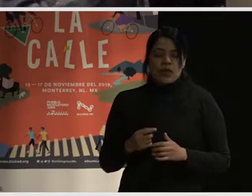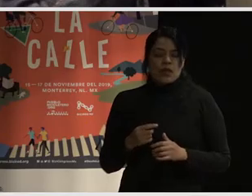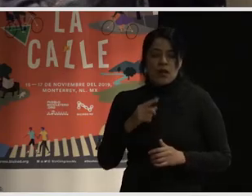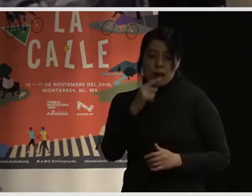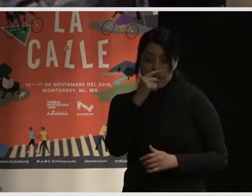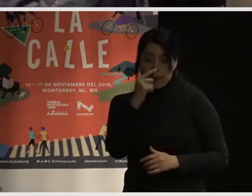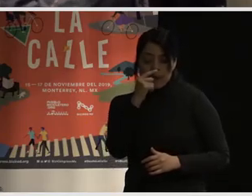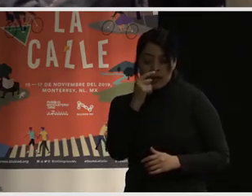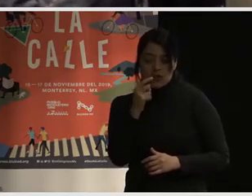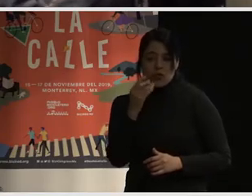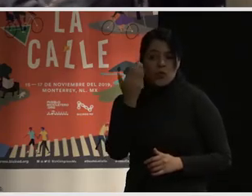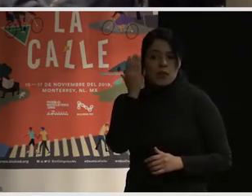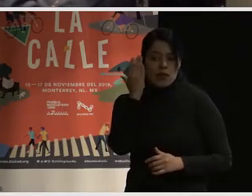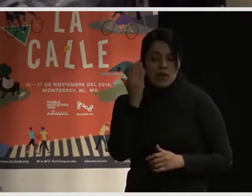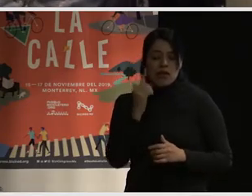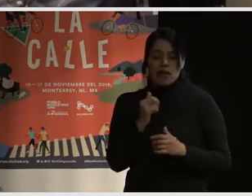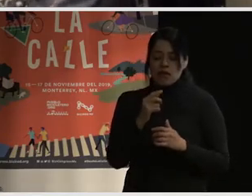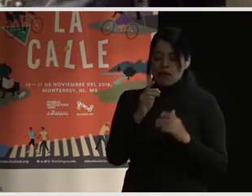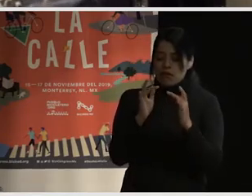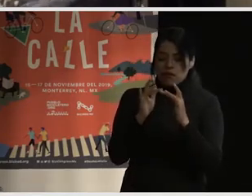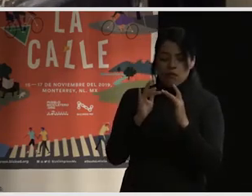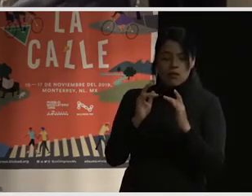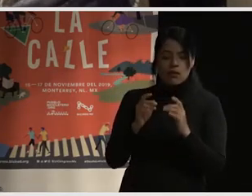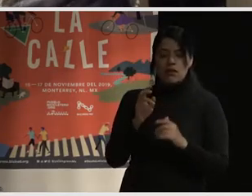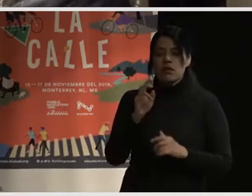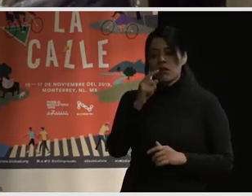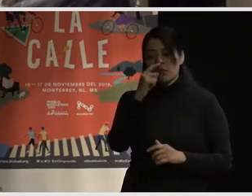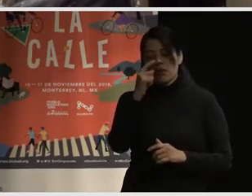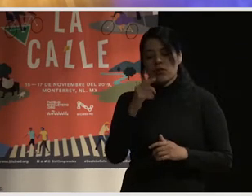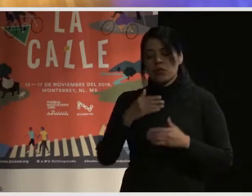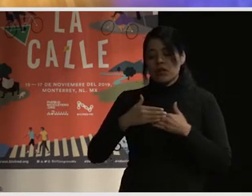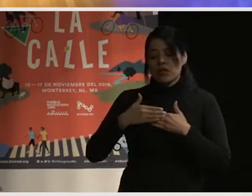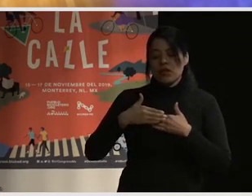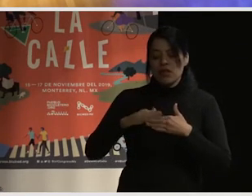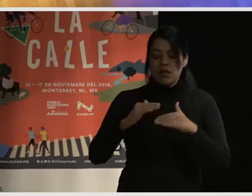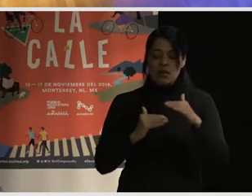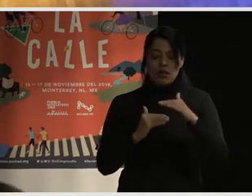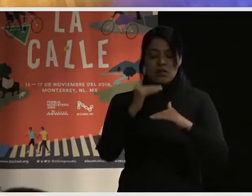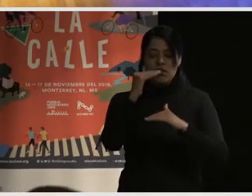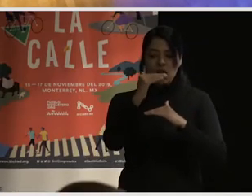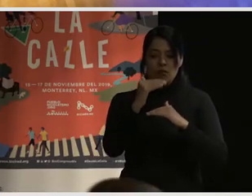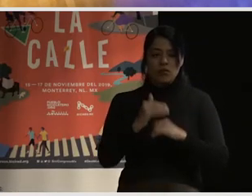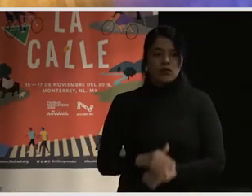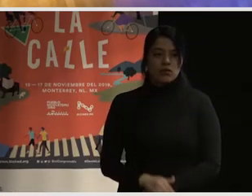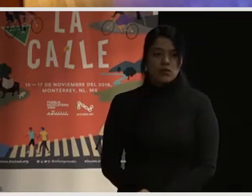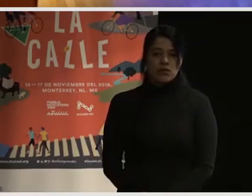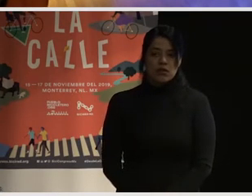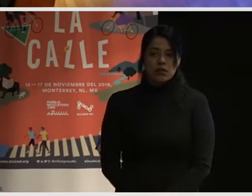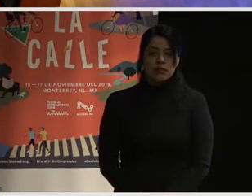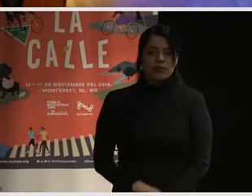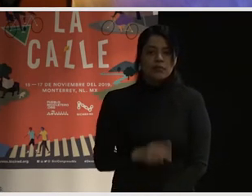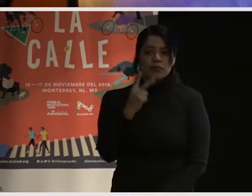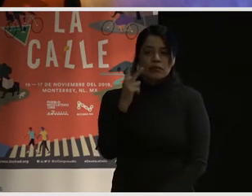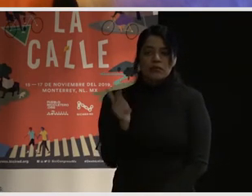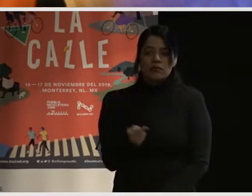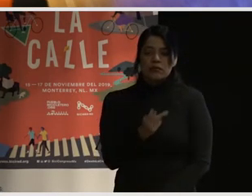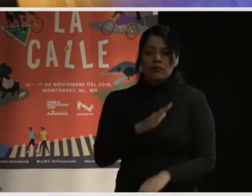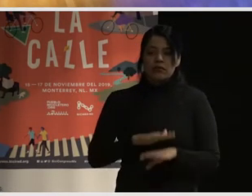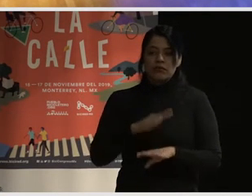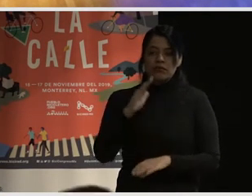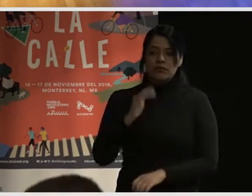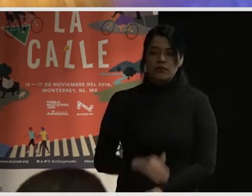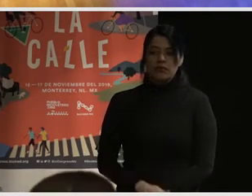que estamos avanzando en algo no gracias muy bien dos preguntas más de la audiencia alguien